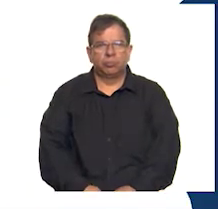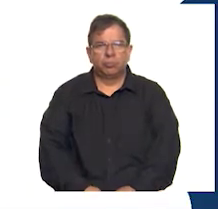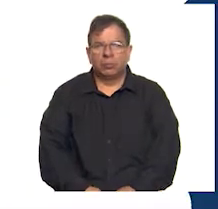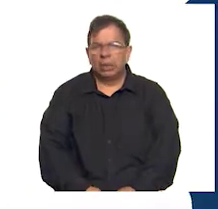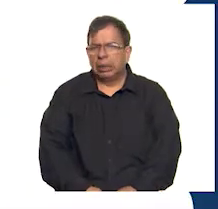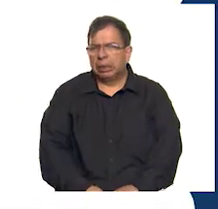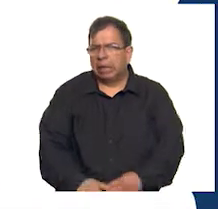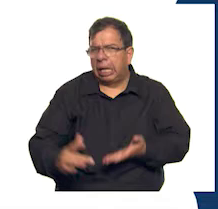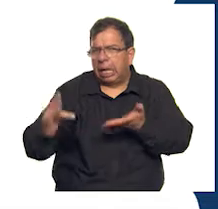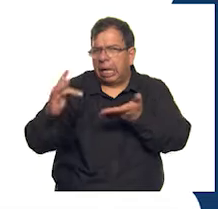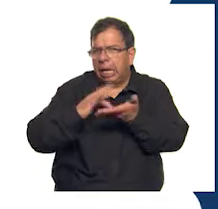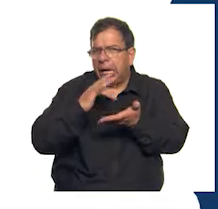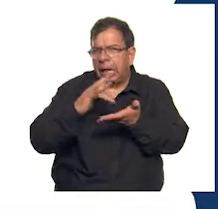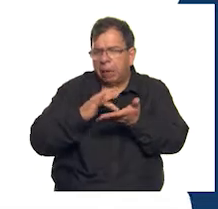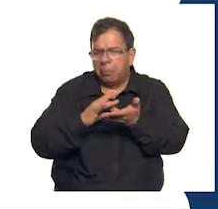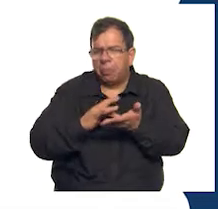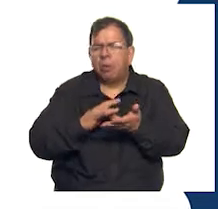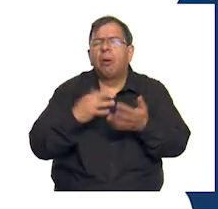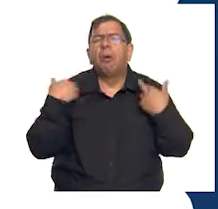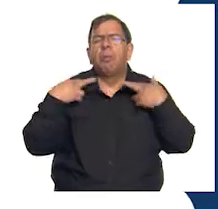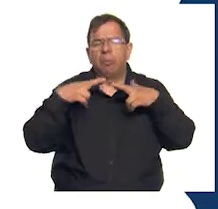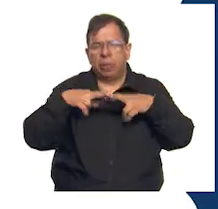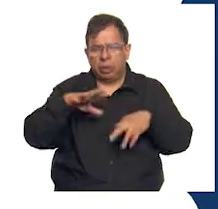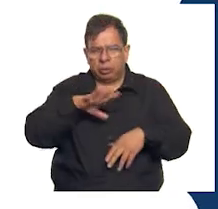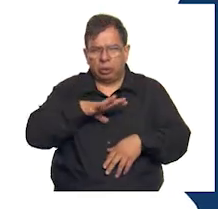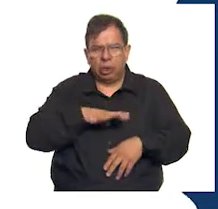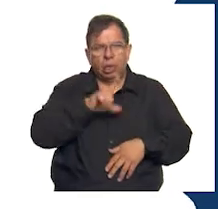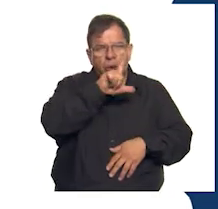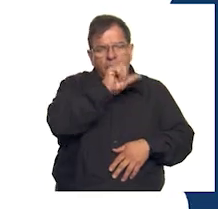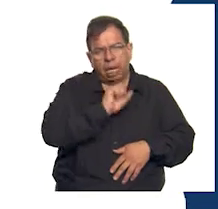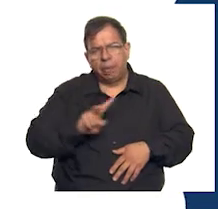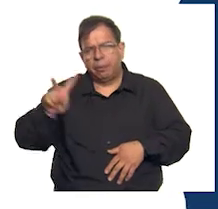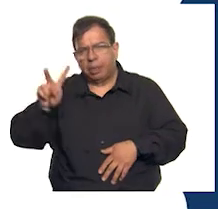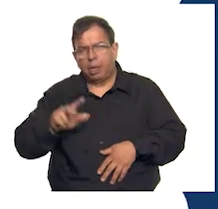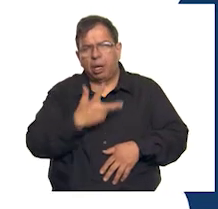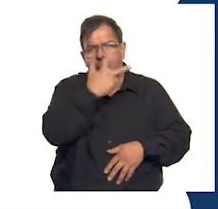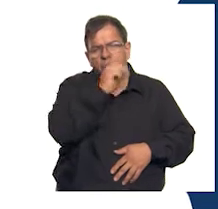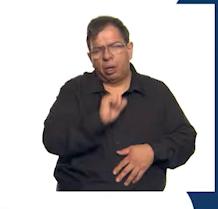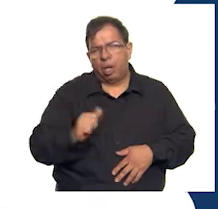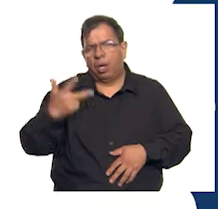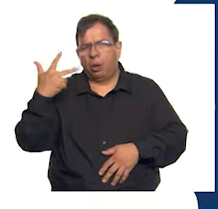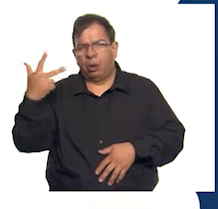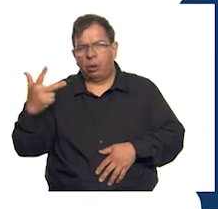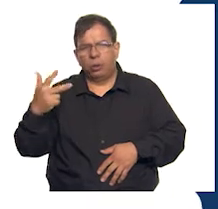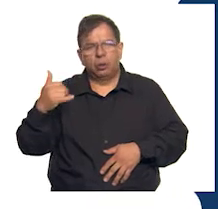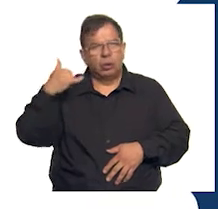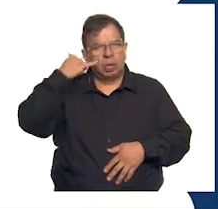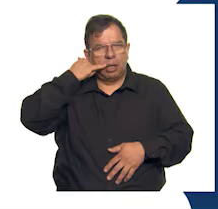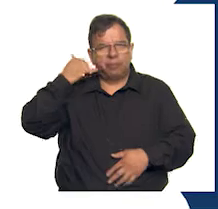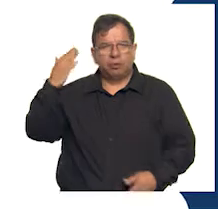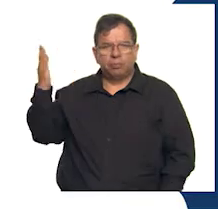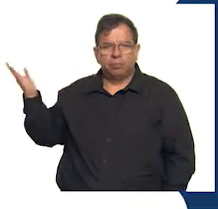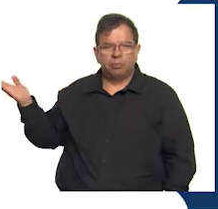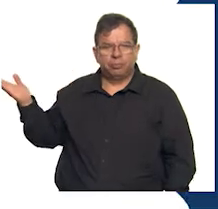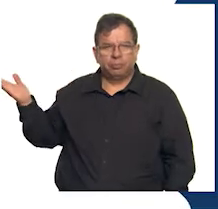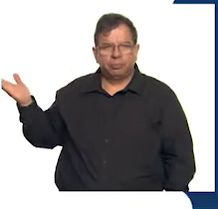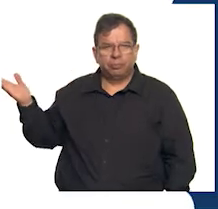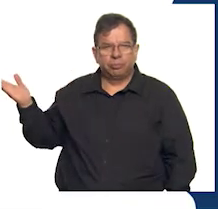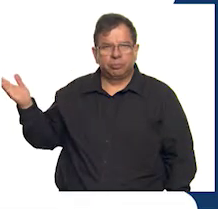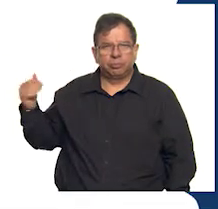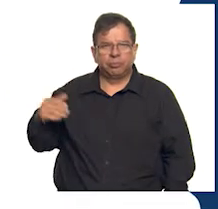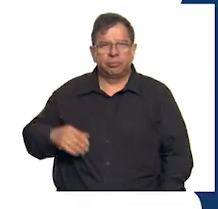Para apoyo pedagógico, hay maestras y maestros de lunes a viernes de 8 a 20 horas en el teléfono